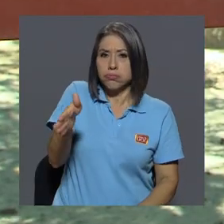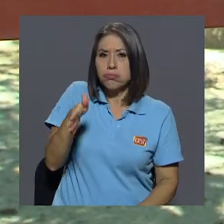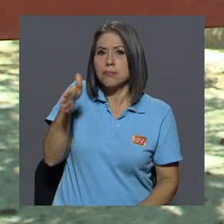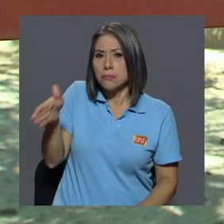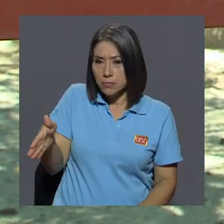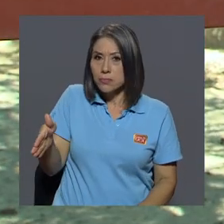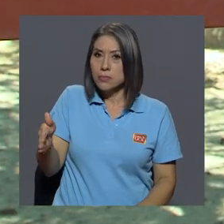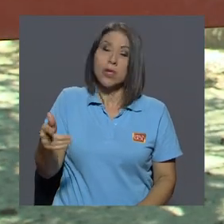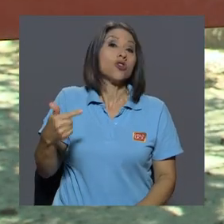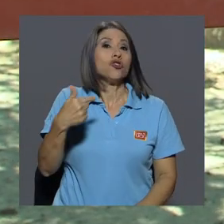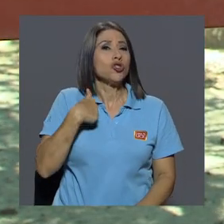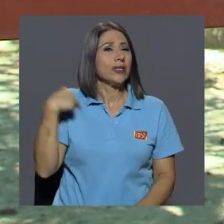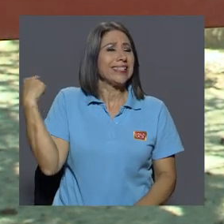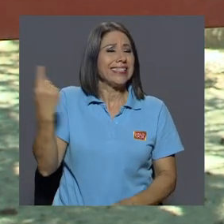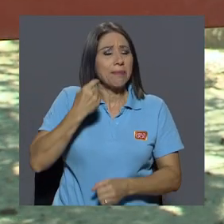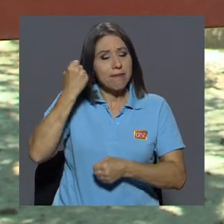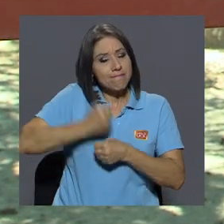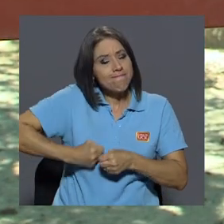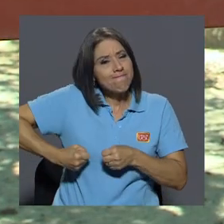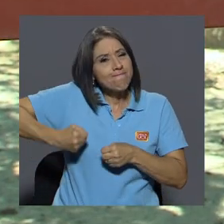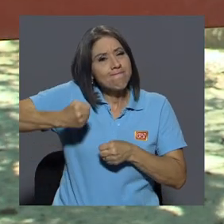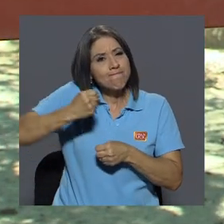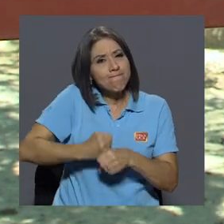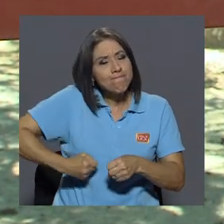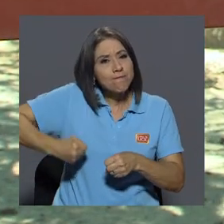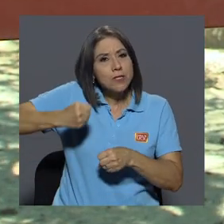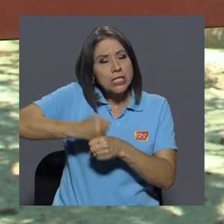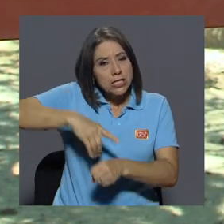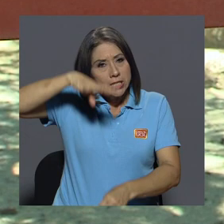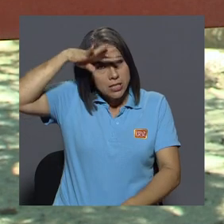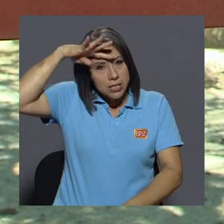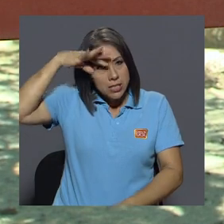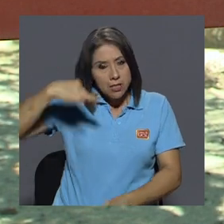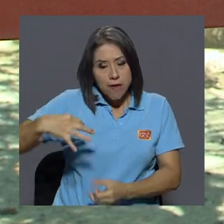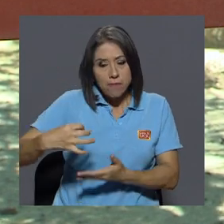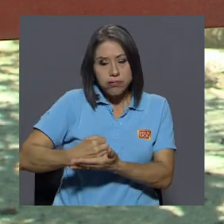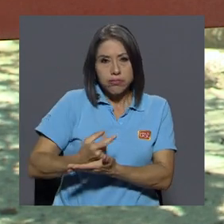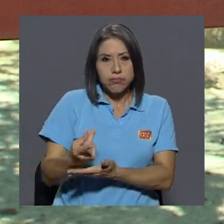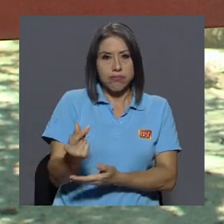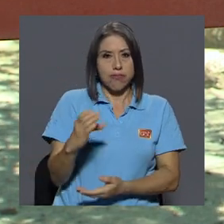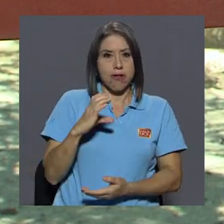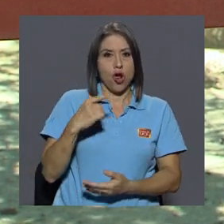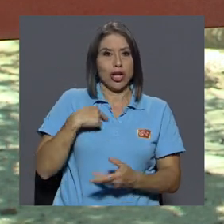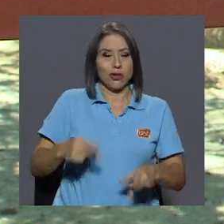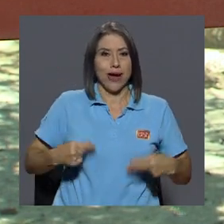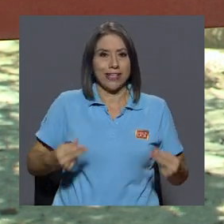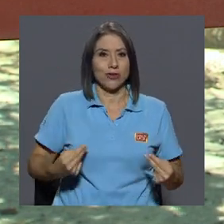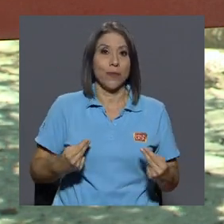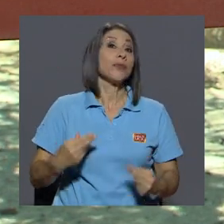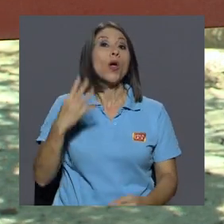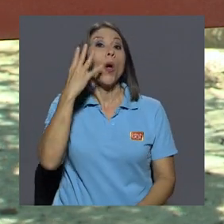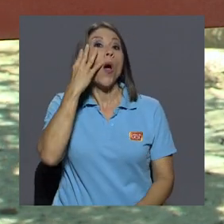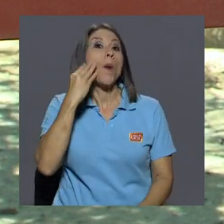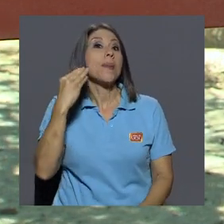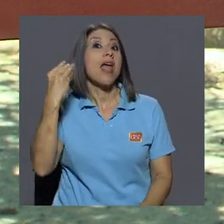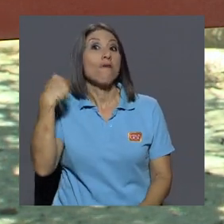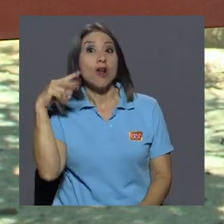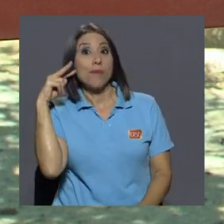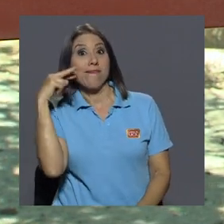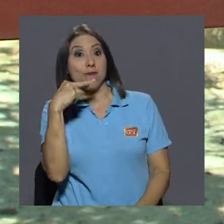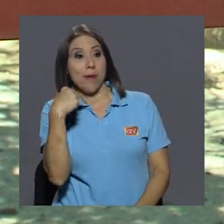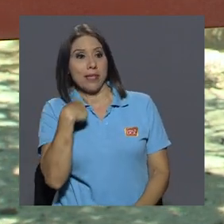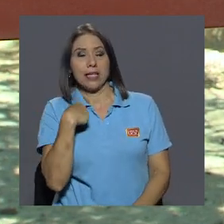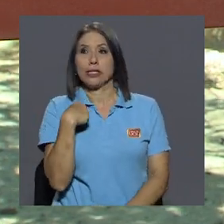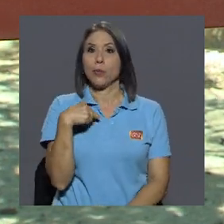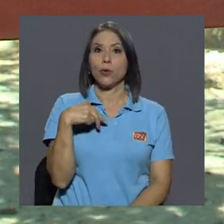Yo me gané toda la vida lo que yo gasto. Cuando mi abuelo me encontró con un cigarro en la